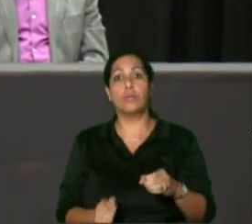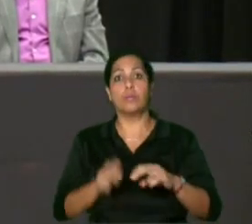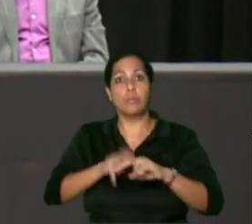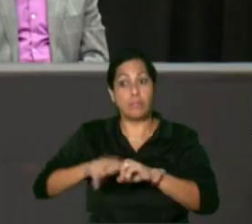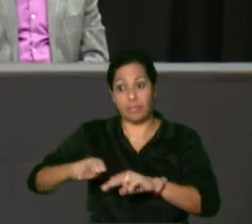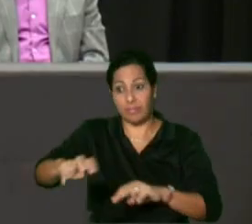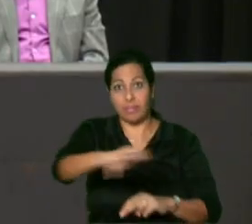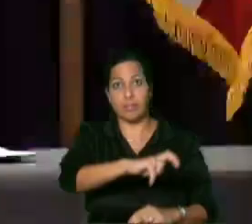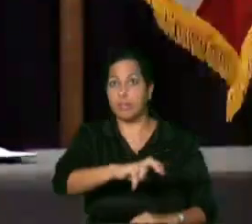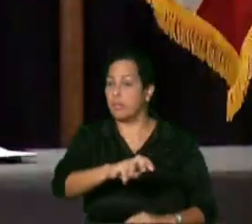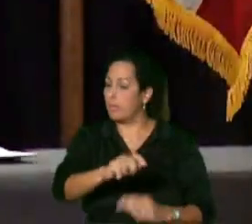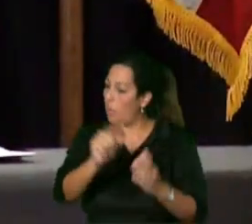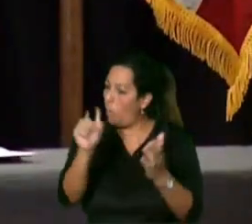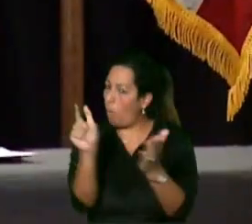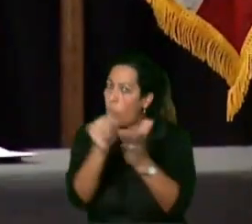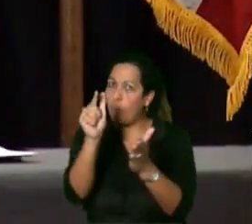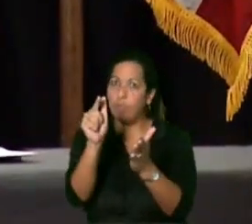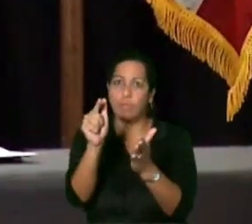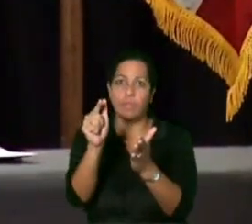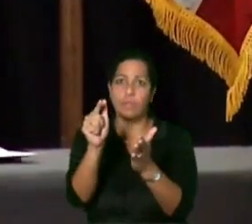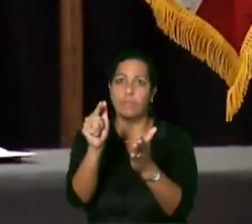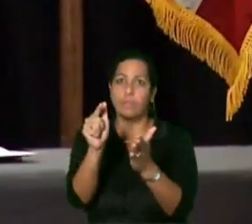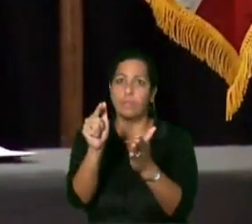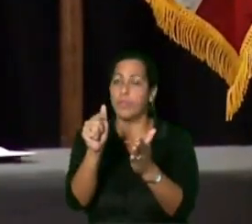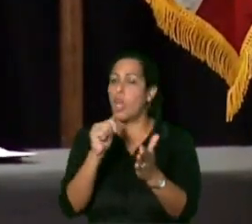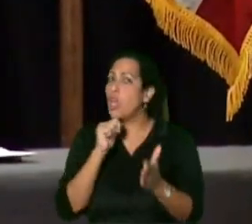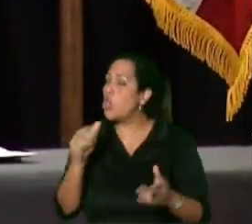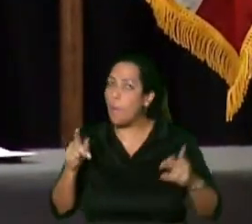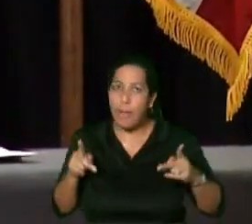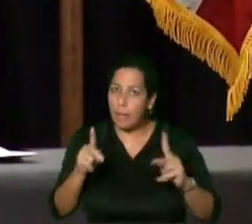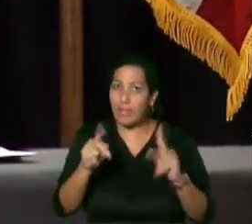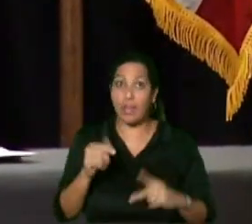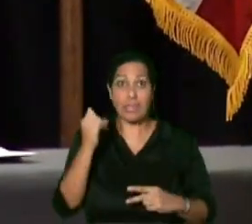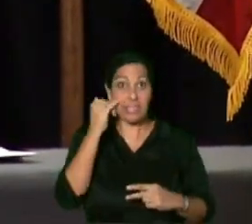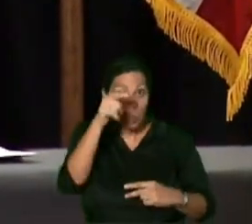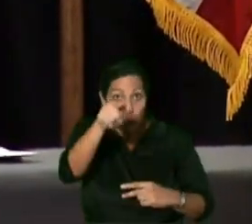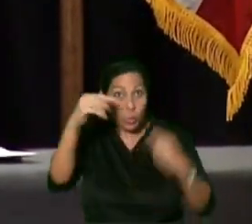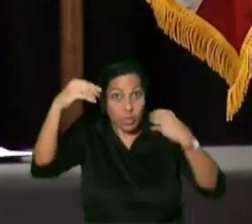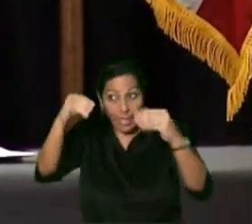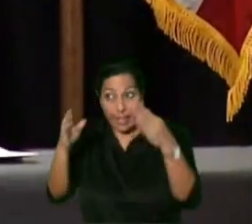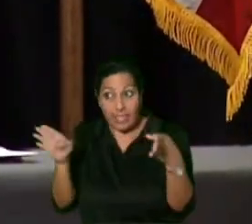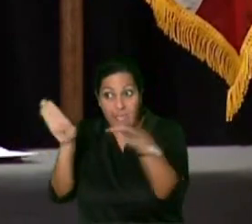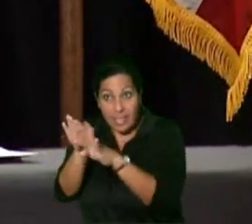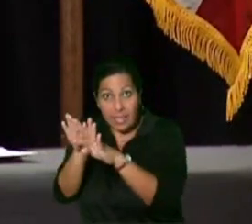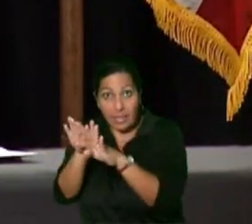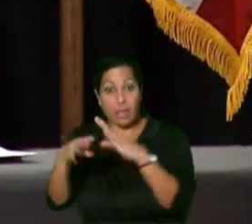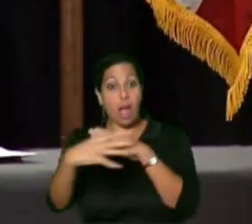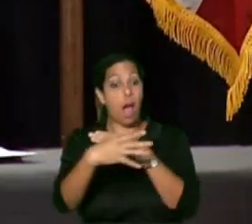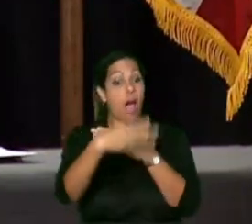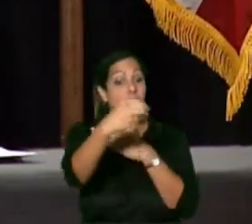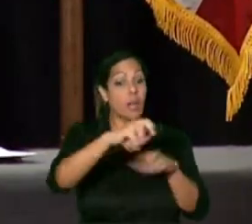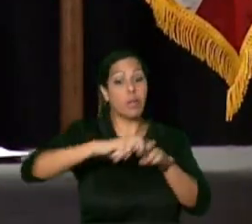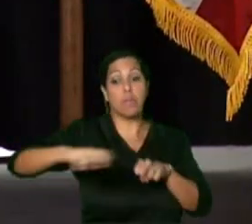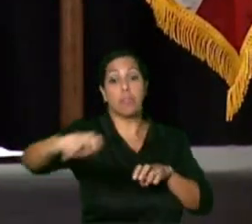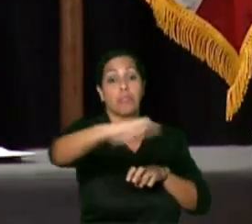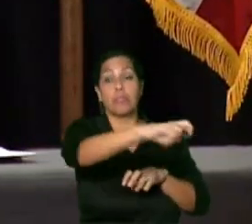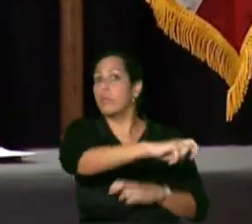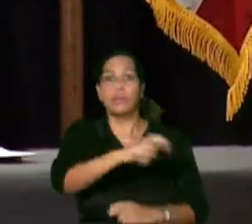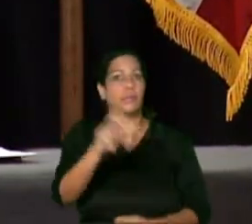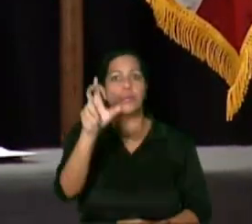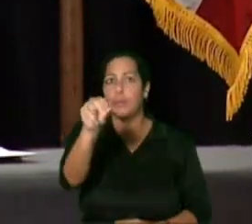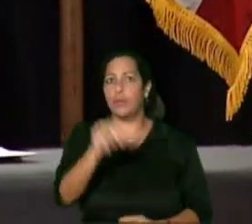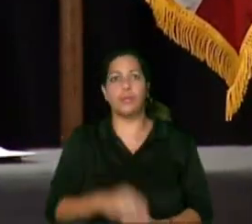Eso está totalmente prohibido. No permitan que en sus facilidades nadie permanezca. O en las estaciones